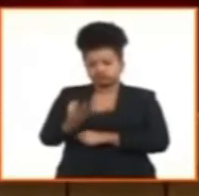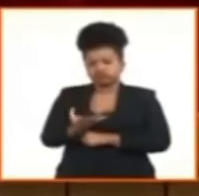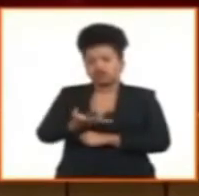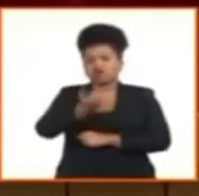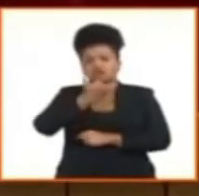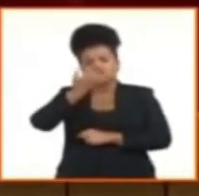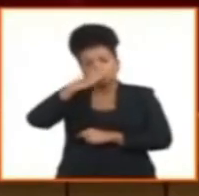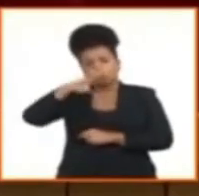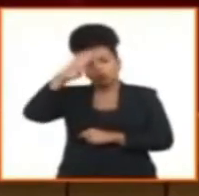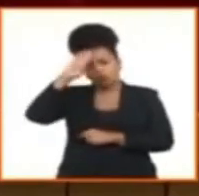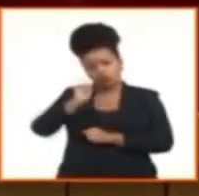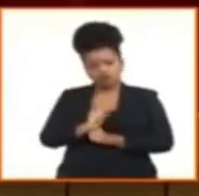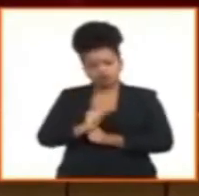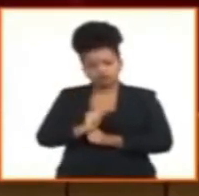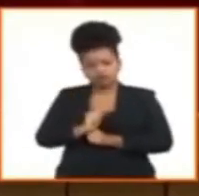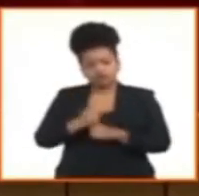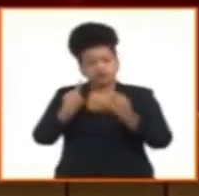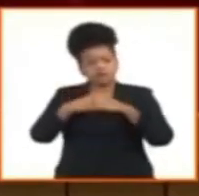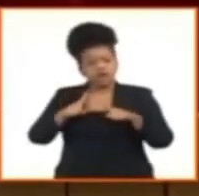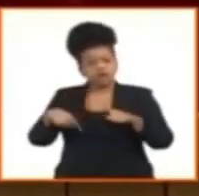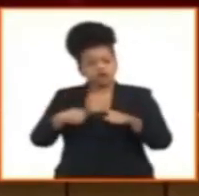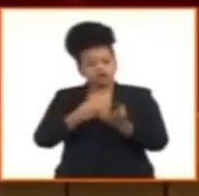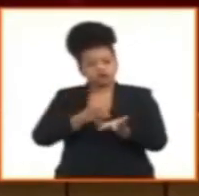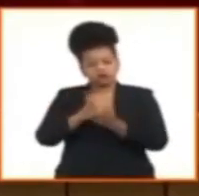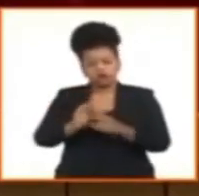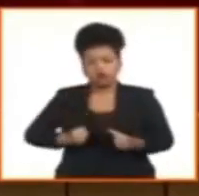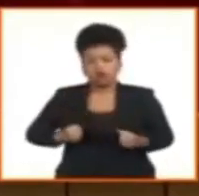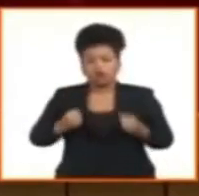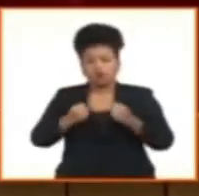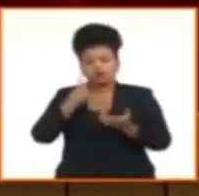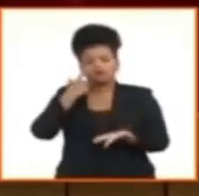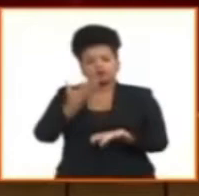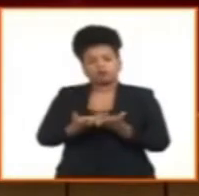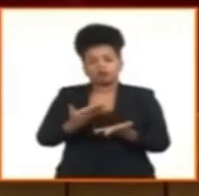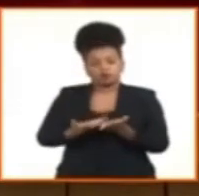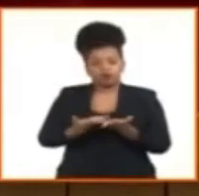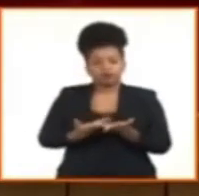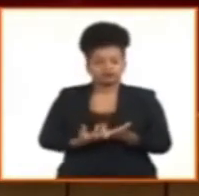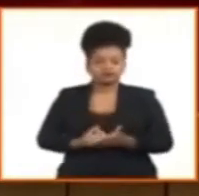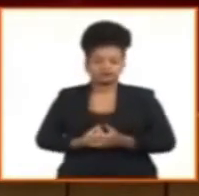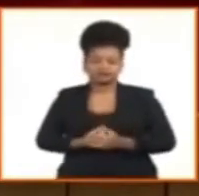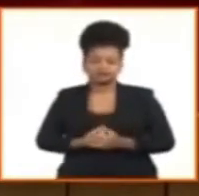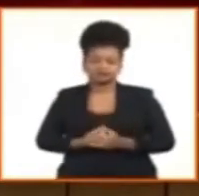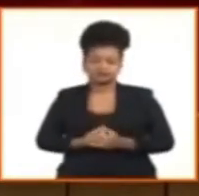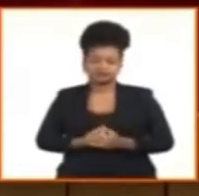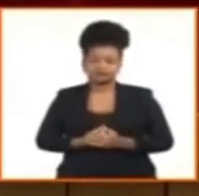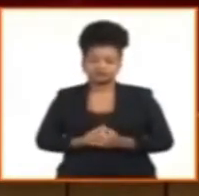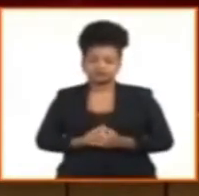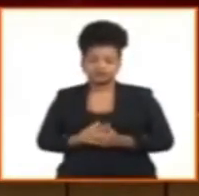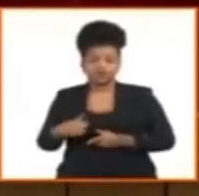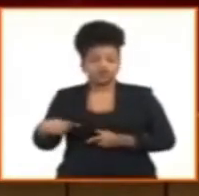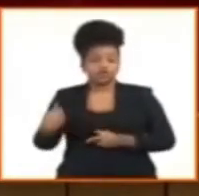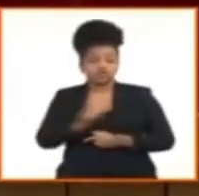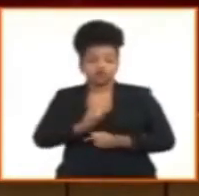sin rendirnos a la fórmula cómoda y ya probada del capitalismo excluyente. Lo hemos hecho con una combinación